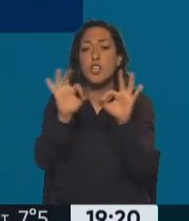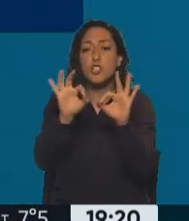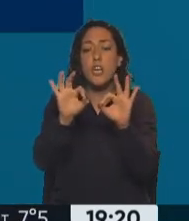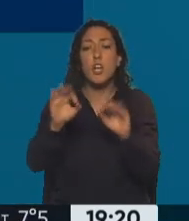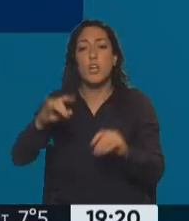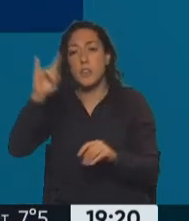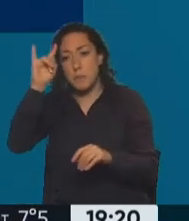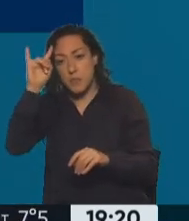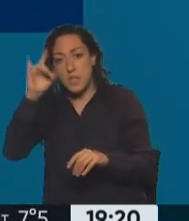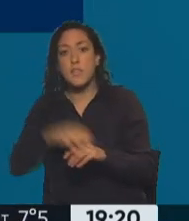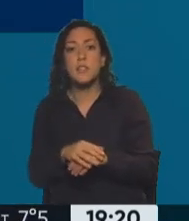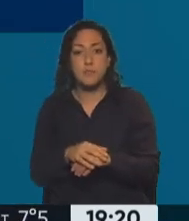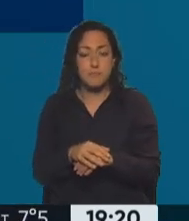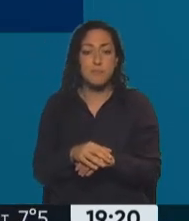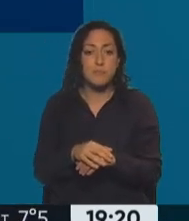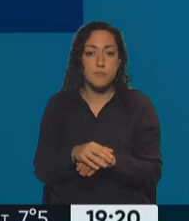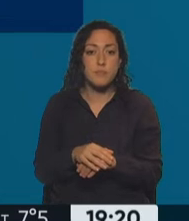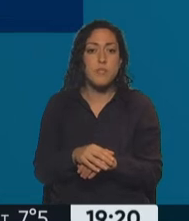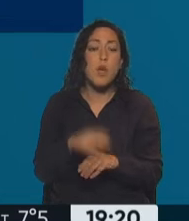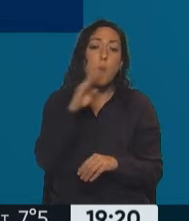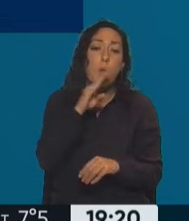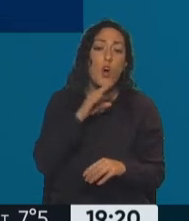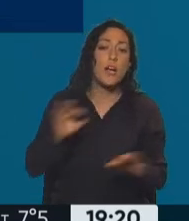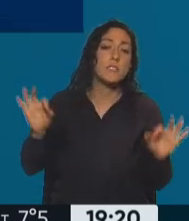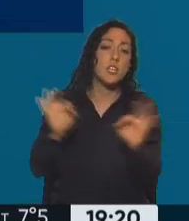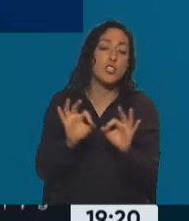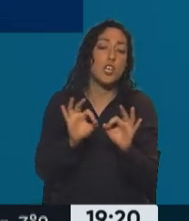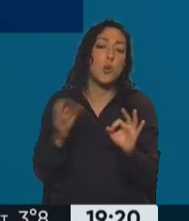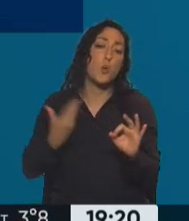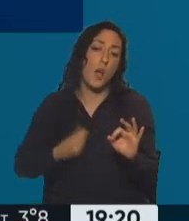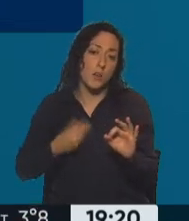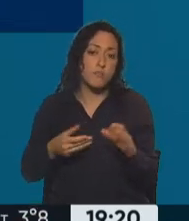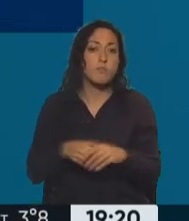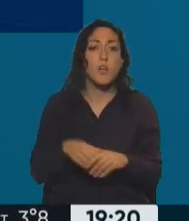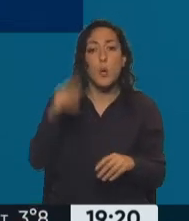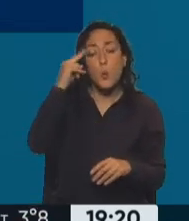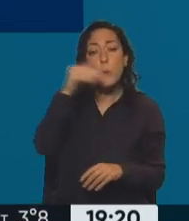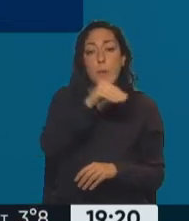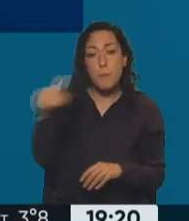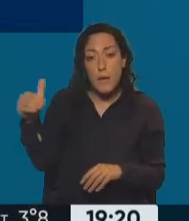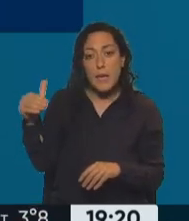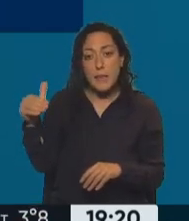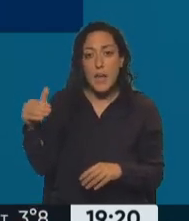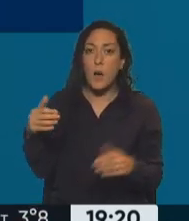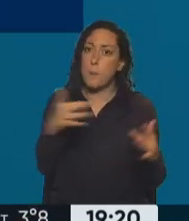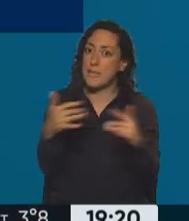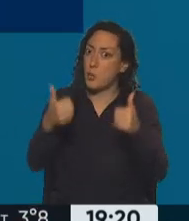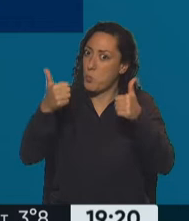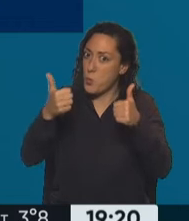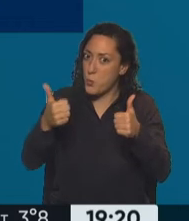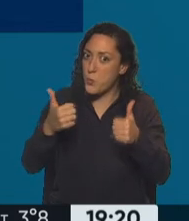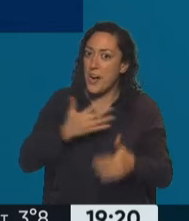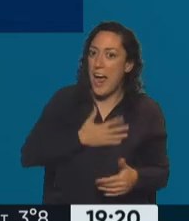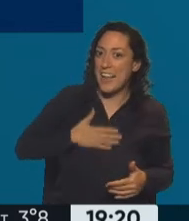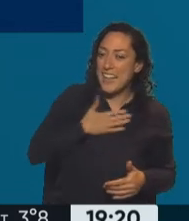Independiente. Bueno, Boca. En la Bombonera 0-0 Boca contra Huracán. Por ahora. Y 21-30, mirá qué buen partido. Argentinos en la